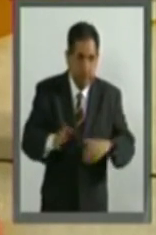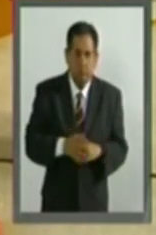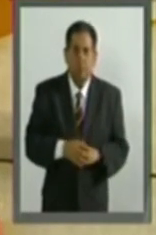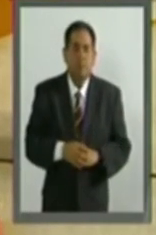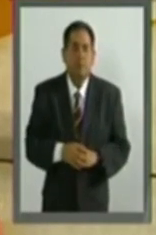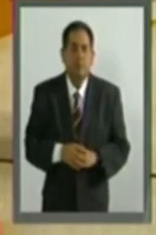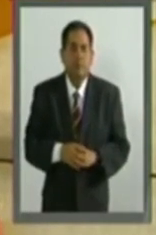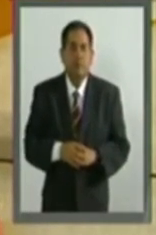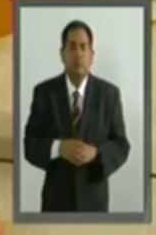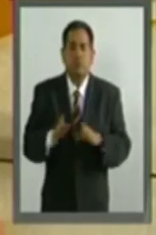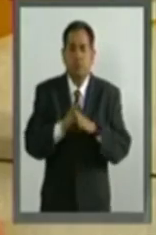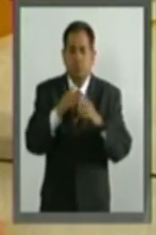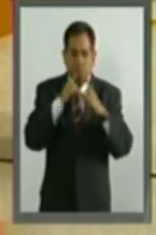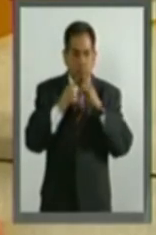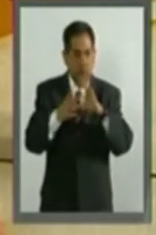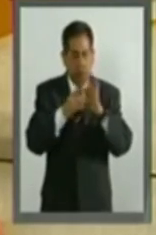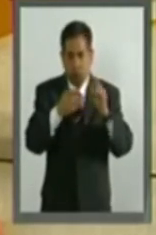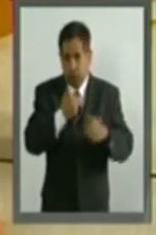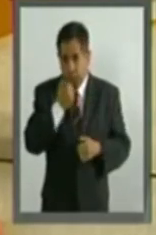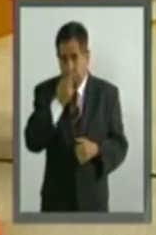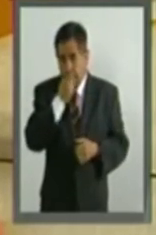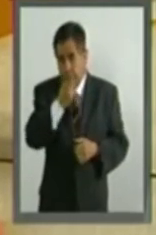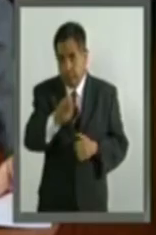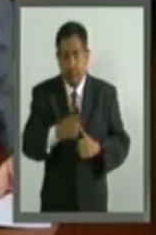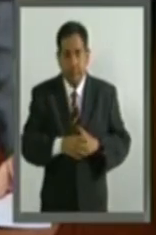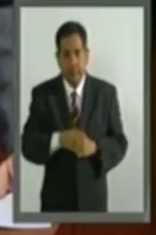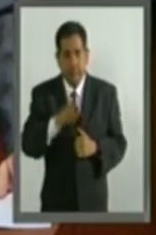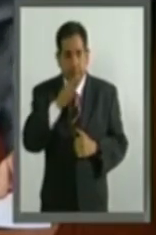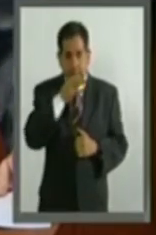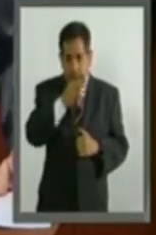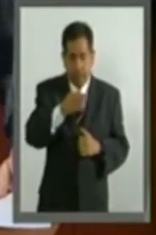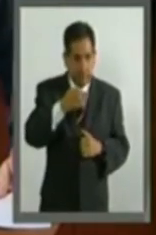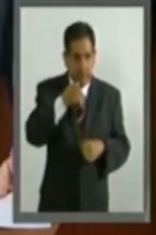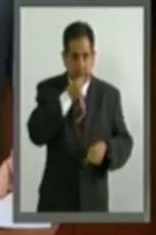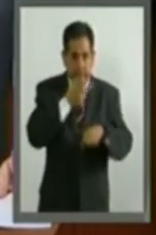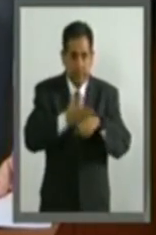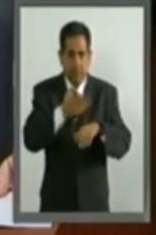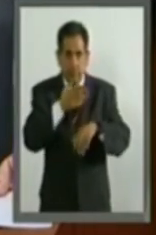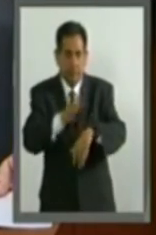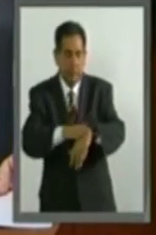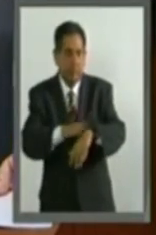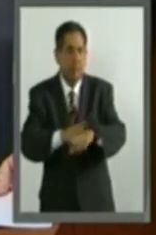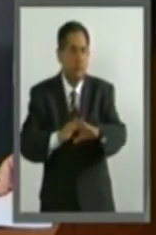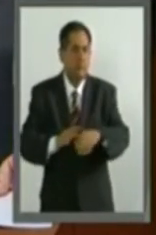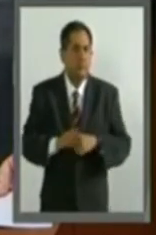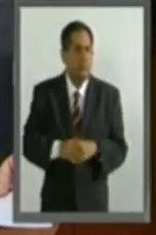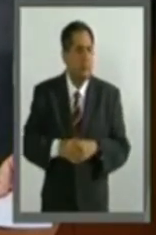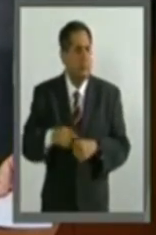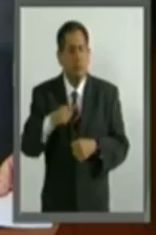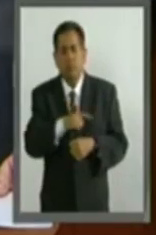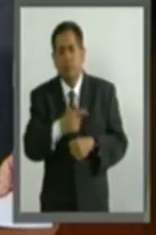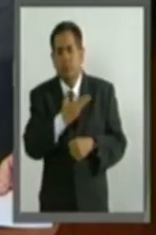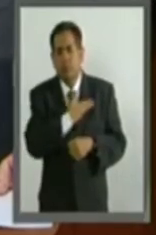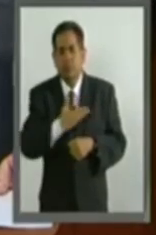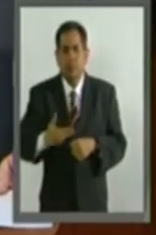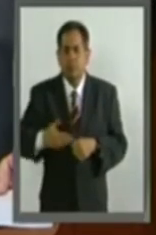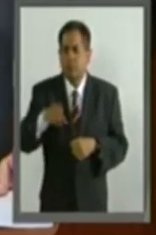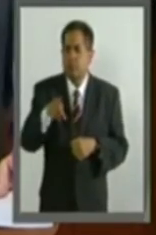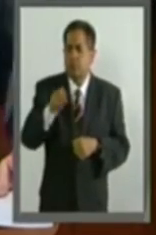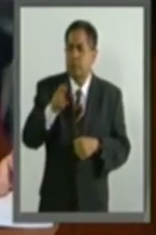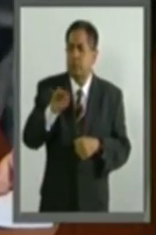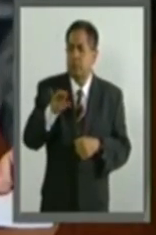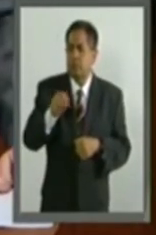eso, deseo expresarle, señor secretario, que el presidente Porfirio